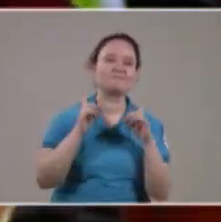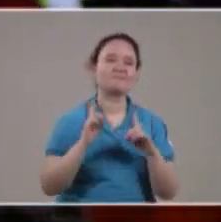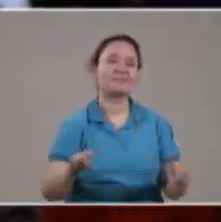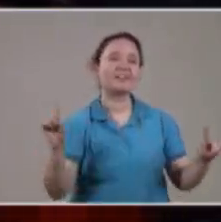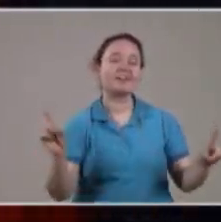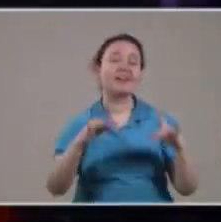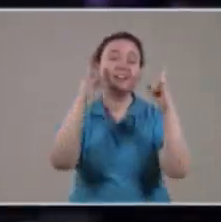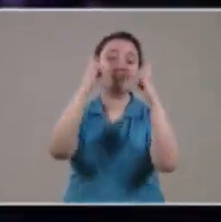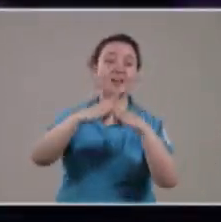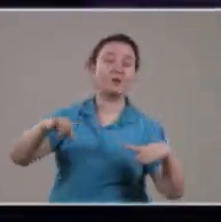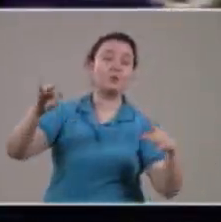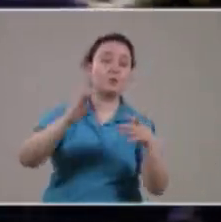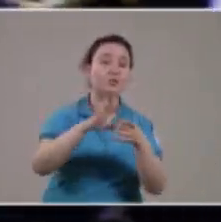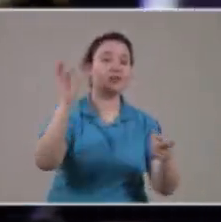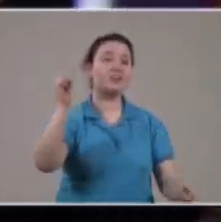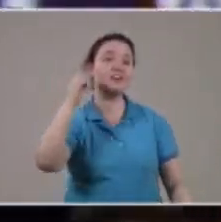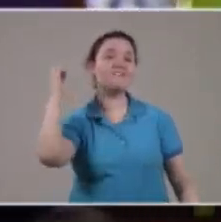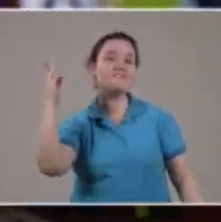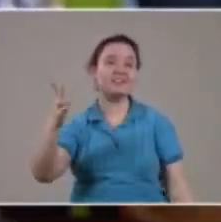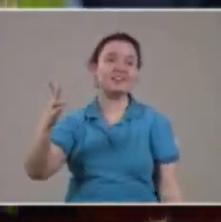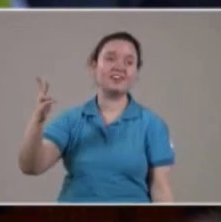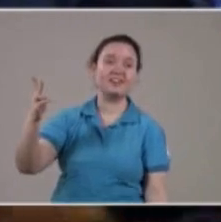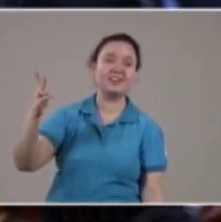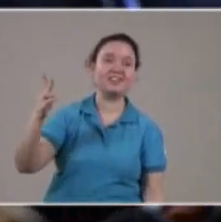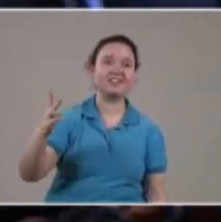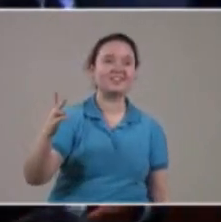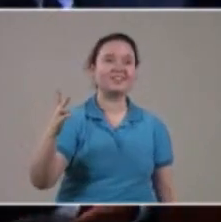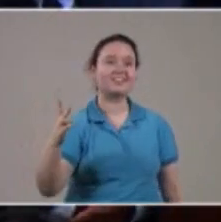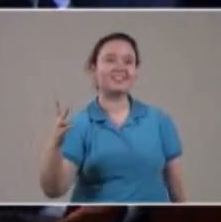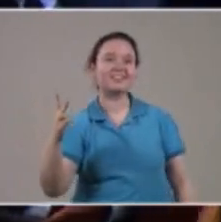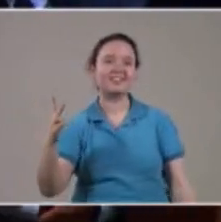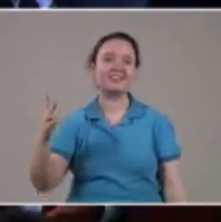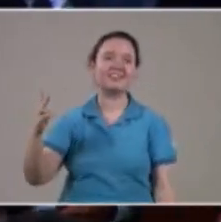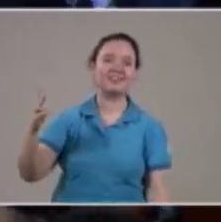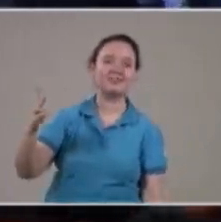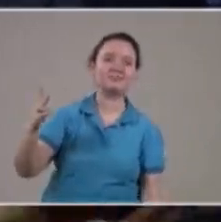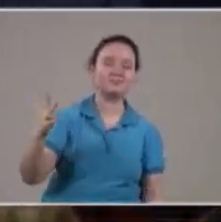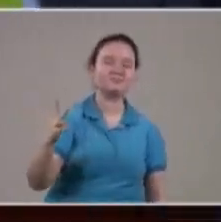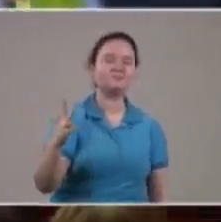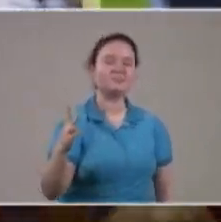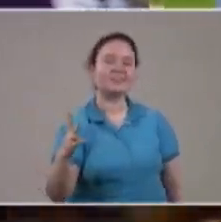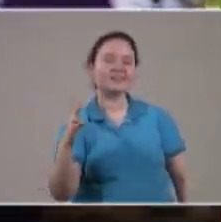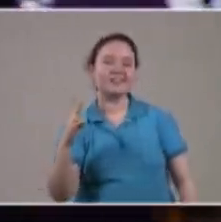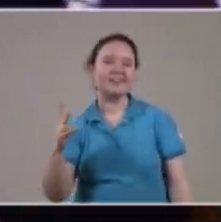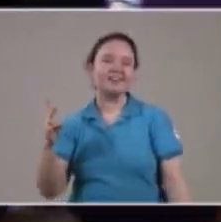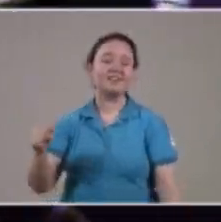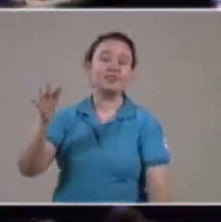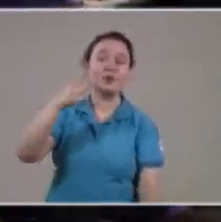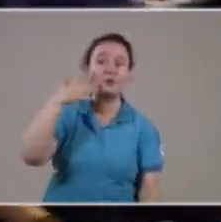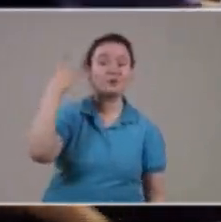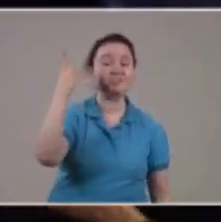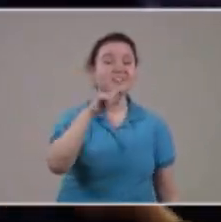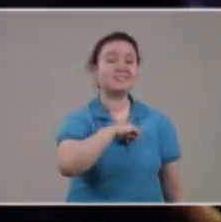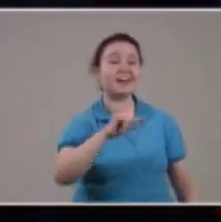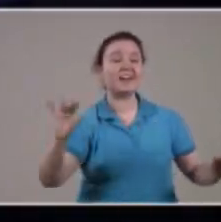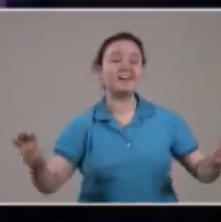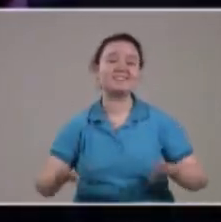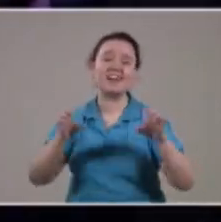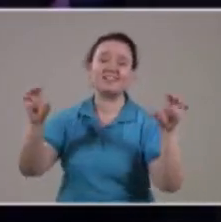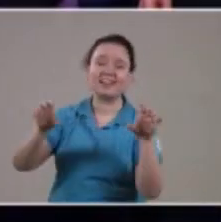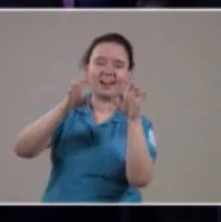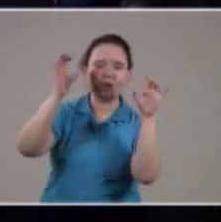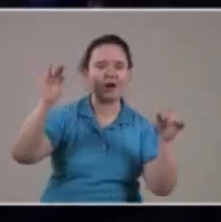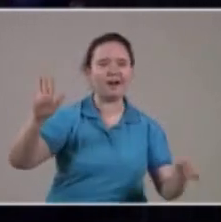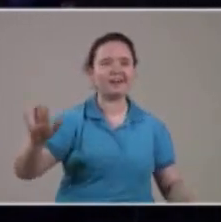En el tabernáculo de David. ¡Vamos, vamos, vamos! Dios es